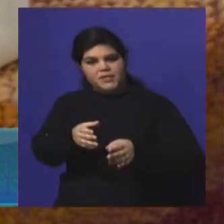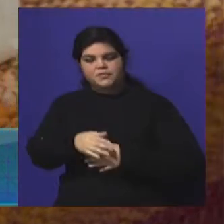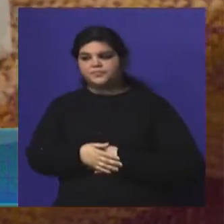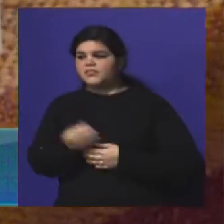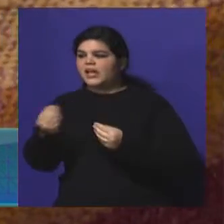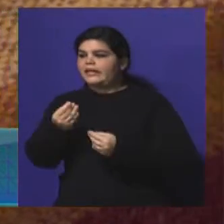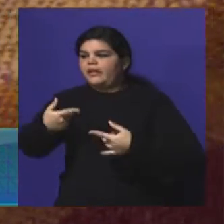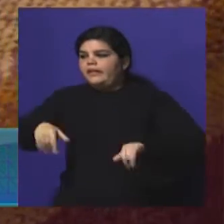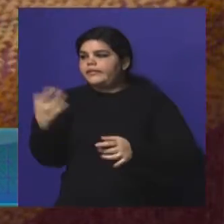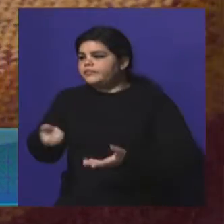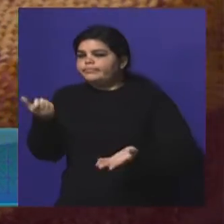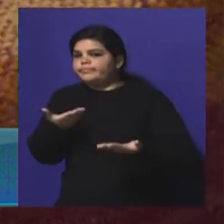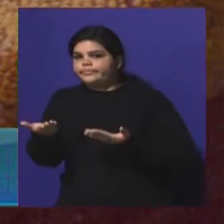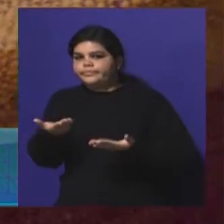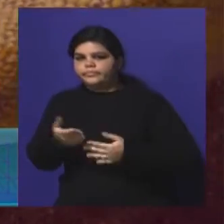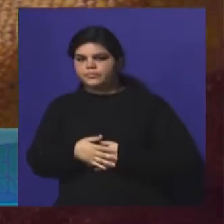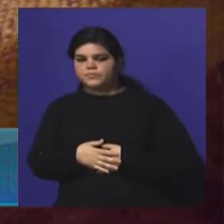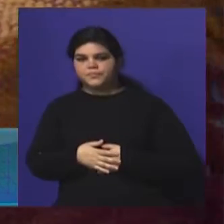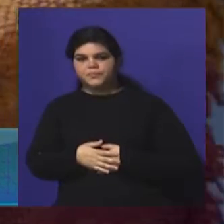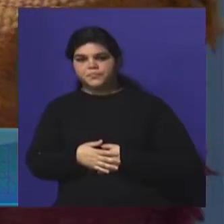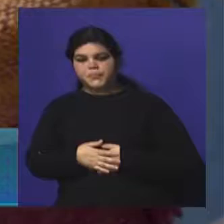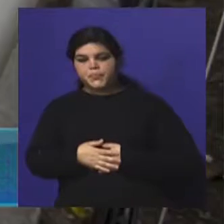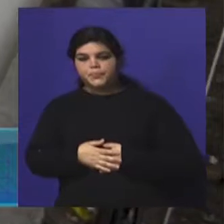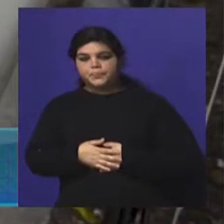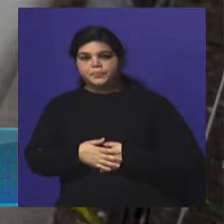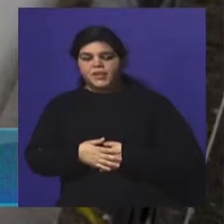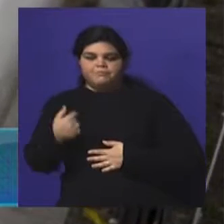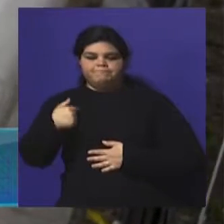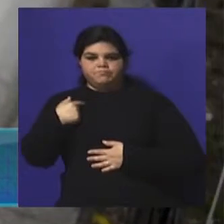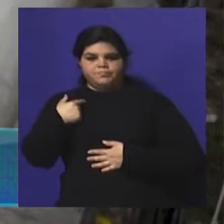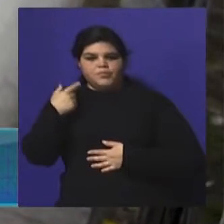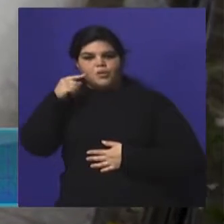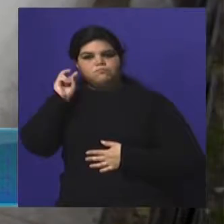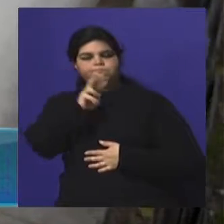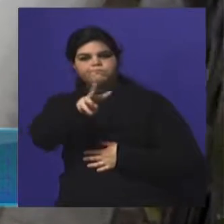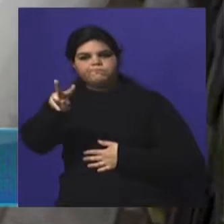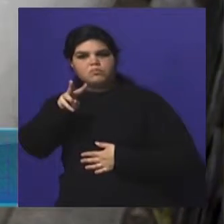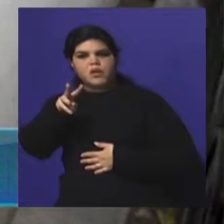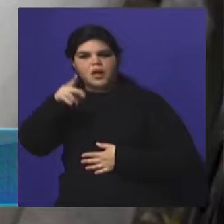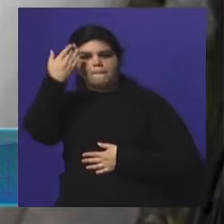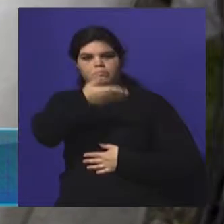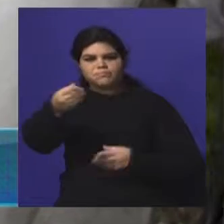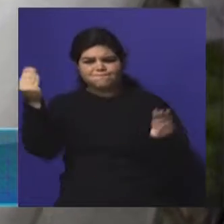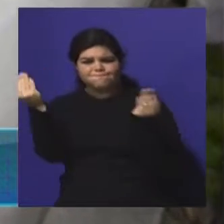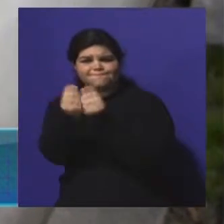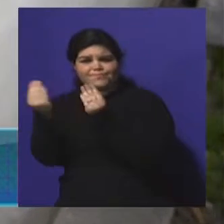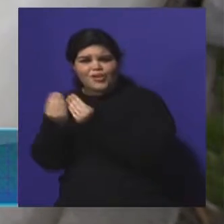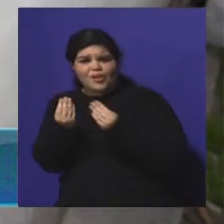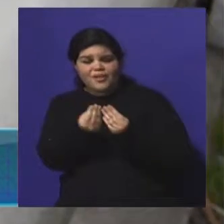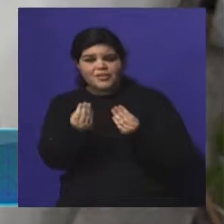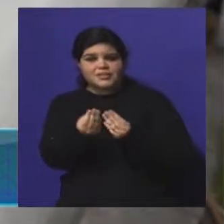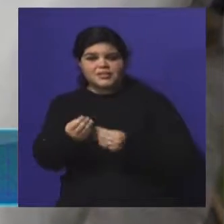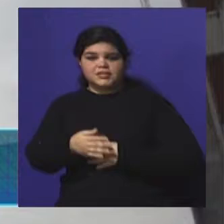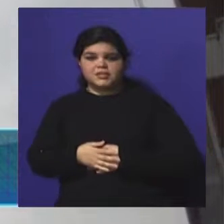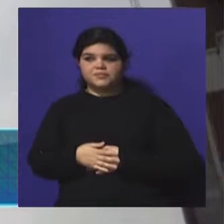encontraste? Me encontré con una ciudad muy poblada, colapsada, con lo que